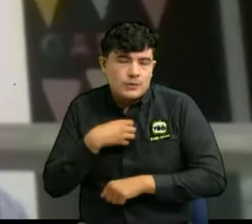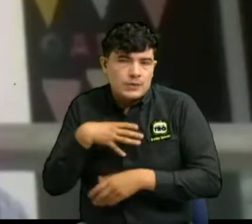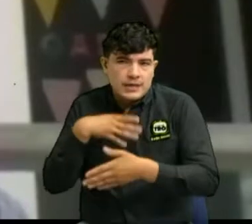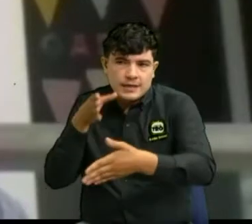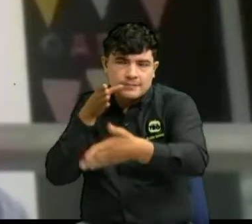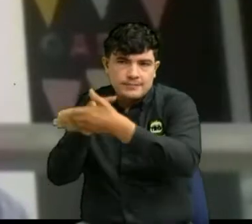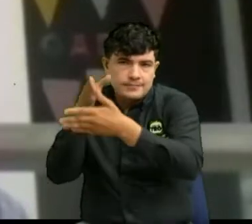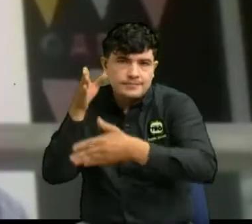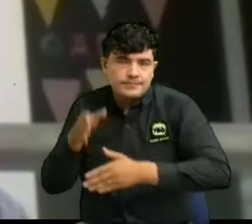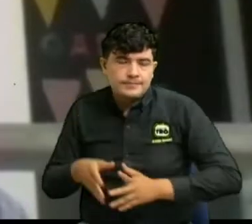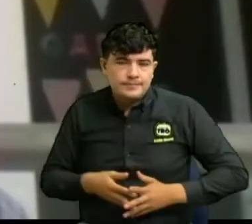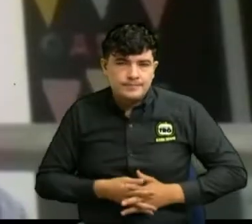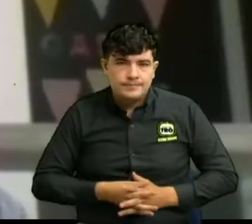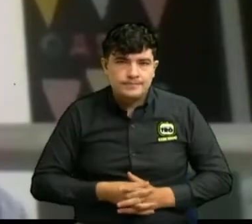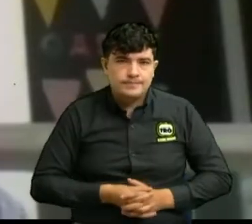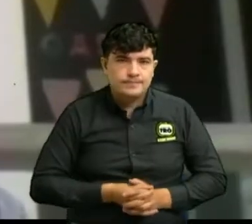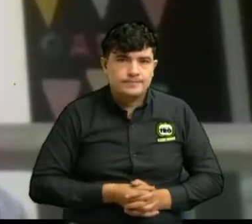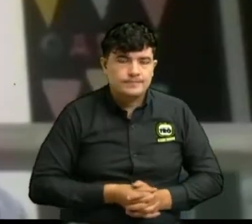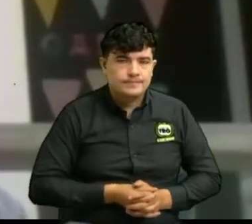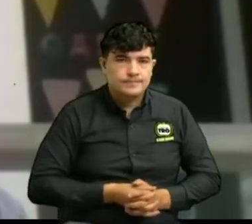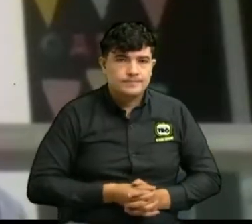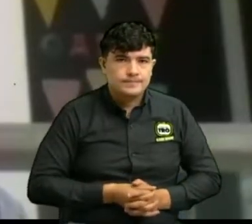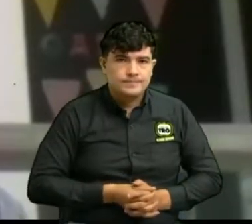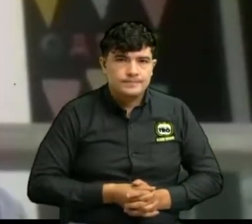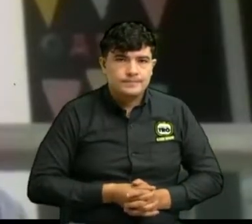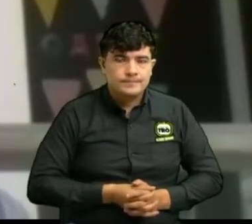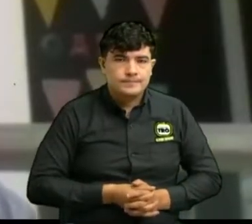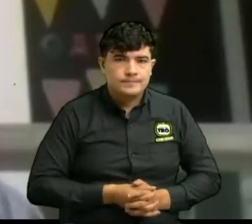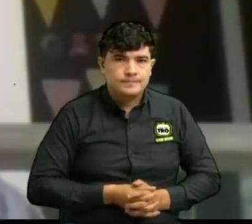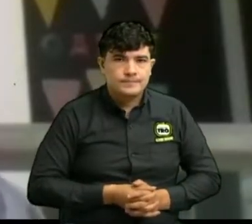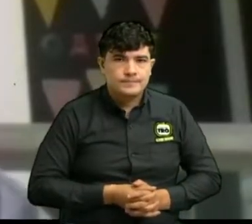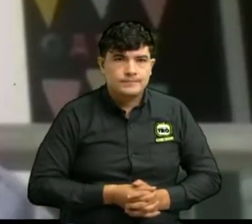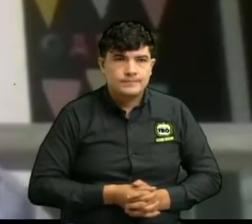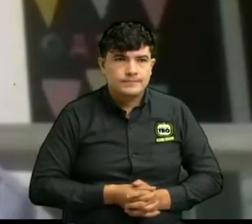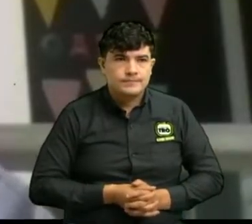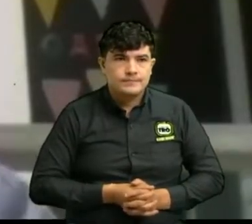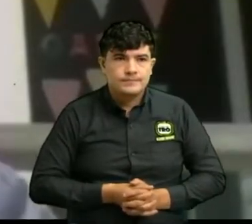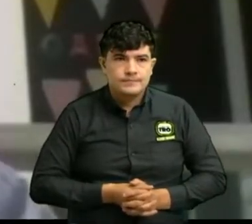en su condición de tercera excludendum o en su condición de demandante.